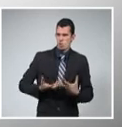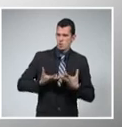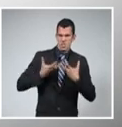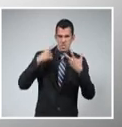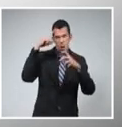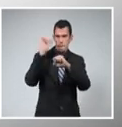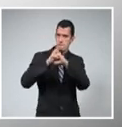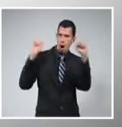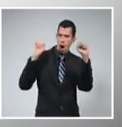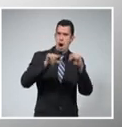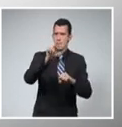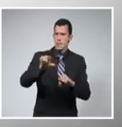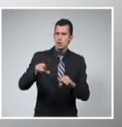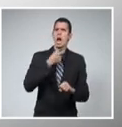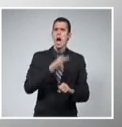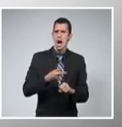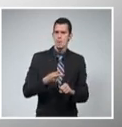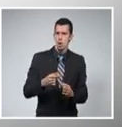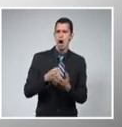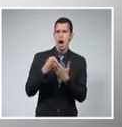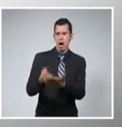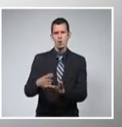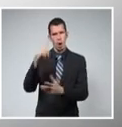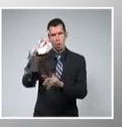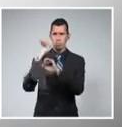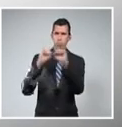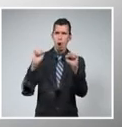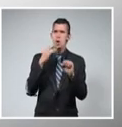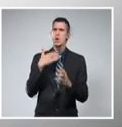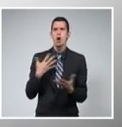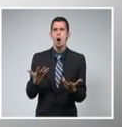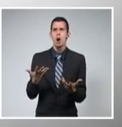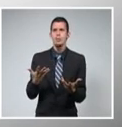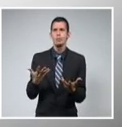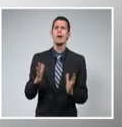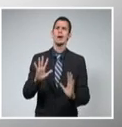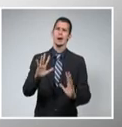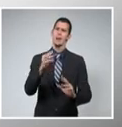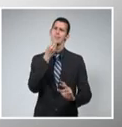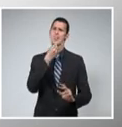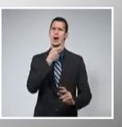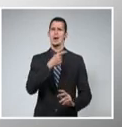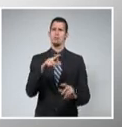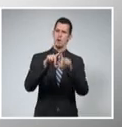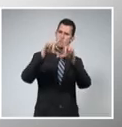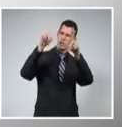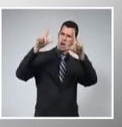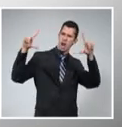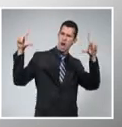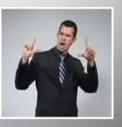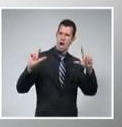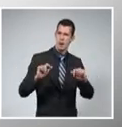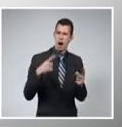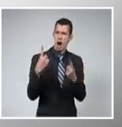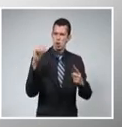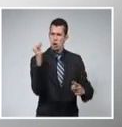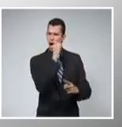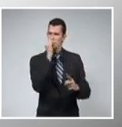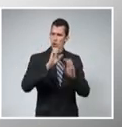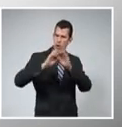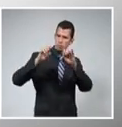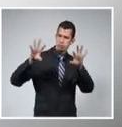canciones rítmicas e inspiradoras. Los eslóganes pueden ser desplegados y las